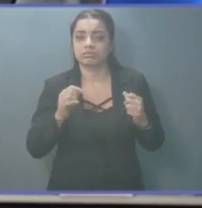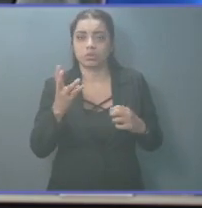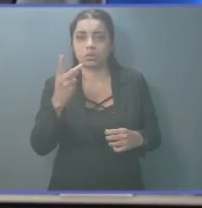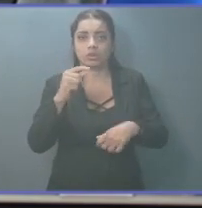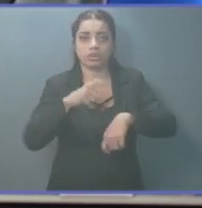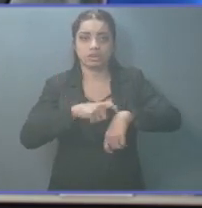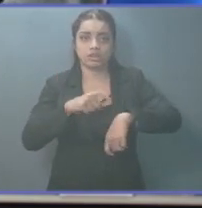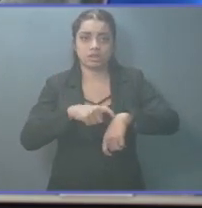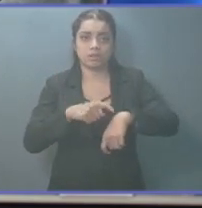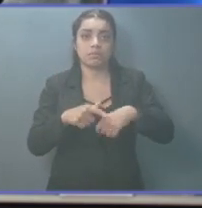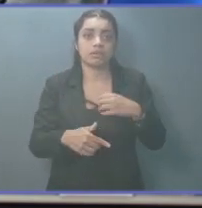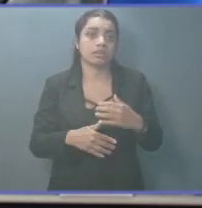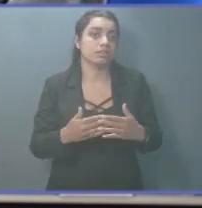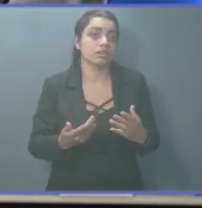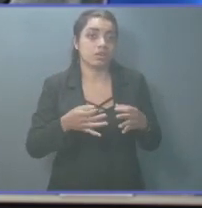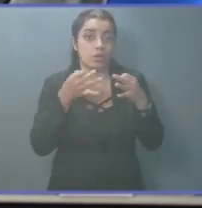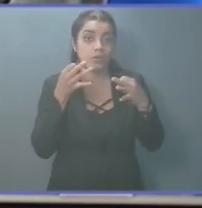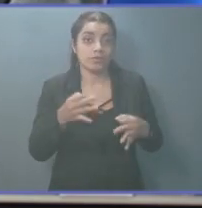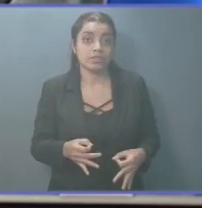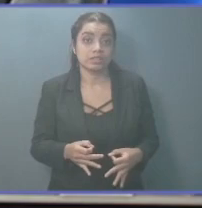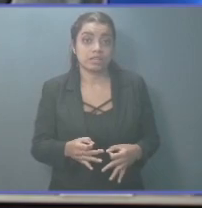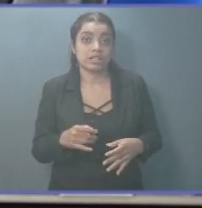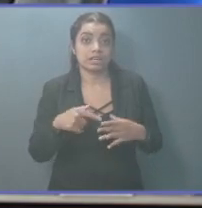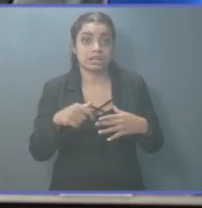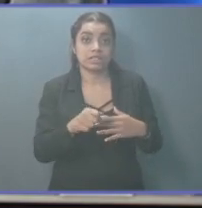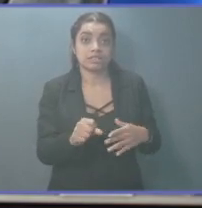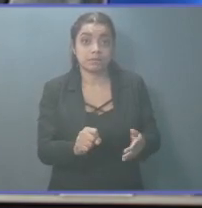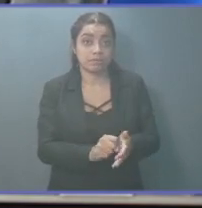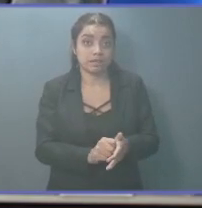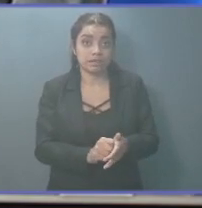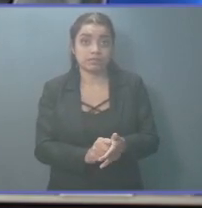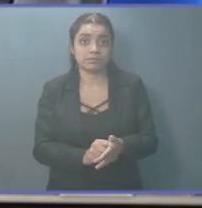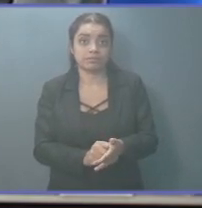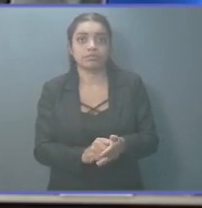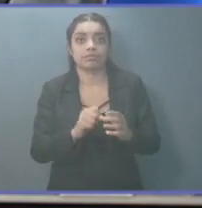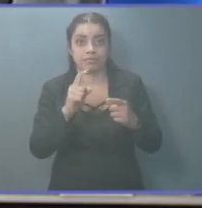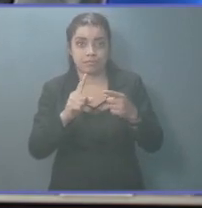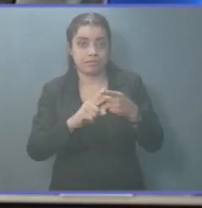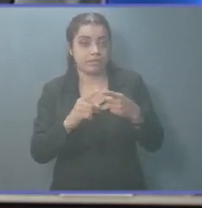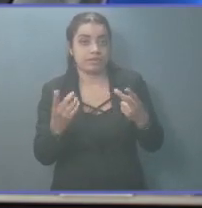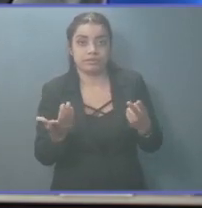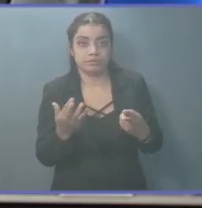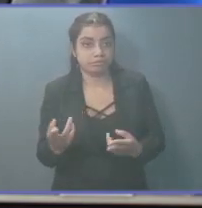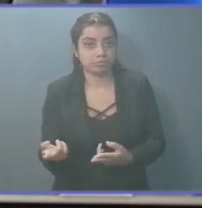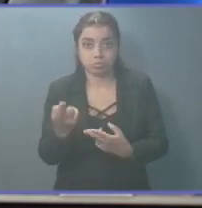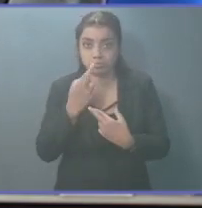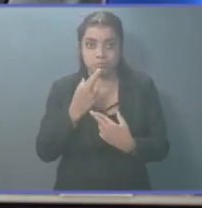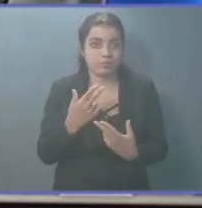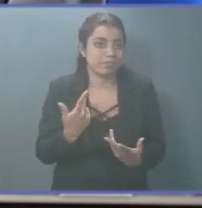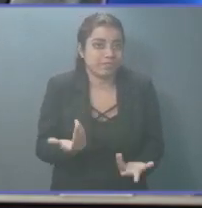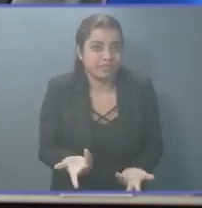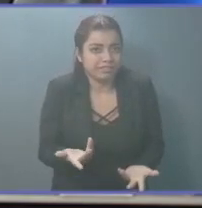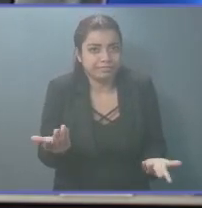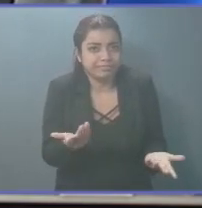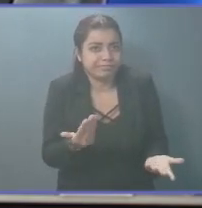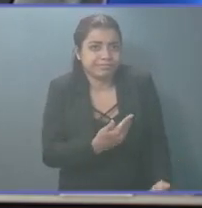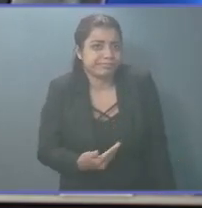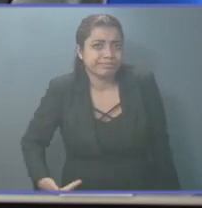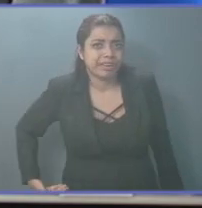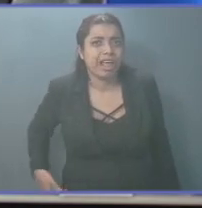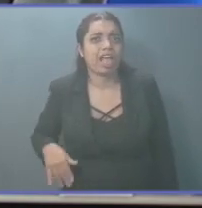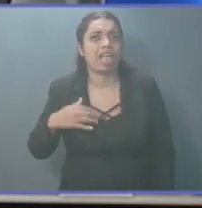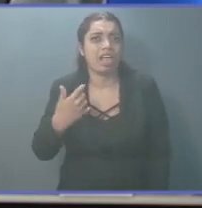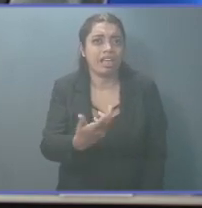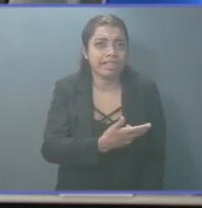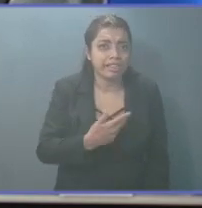mandar oficialmente a la Asamblea Legislativa. Tampoco fue respondido, señor presidente. Entonces, si vamos a seguir